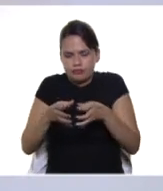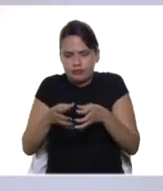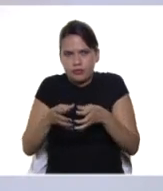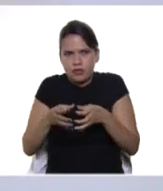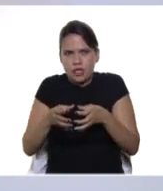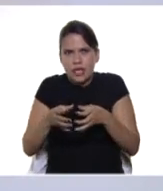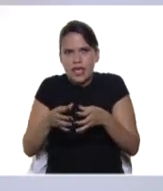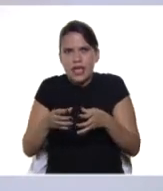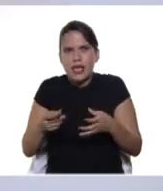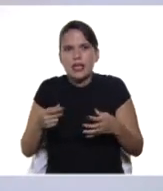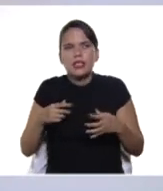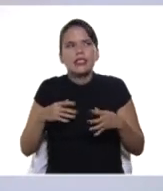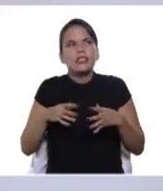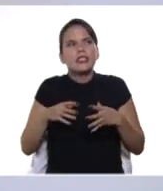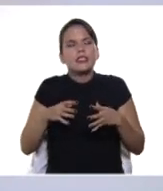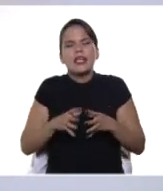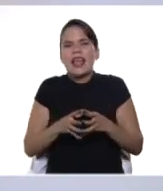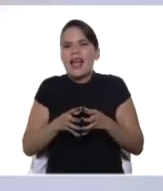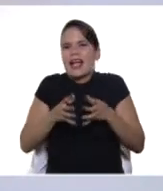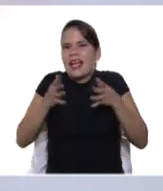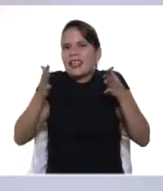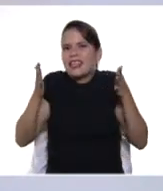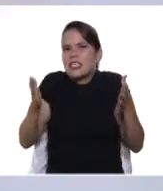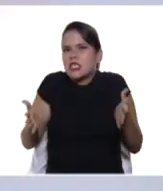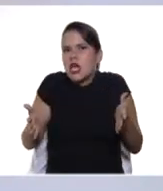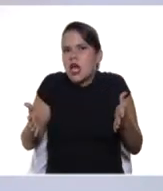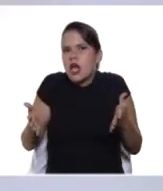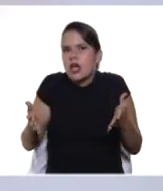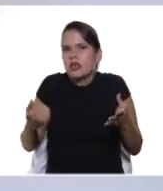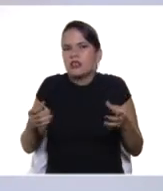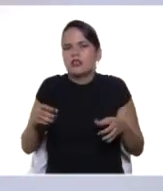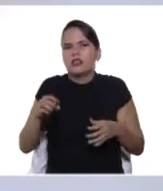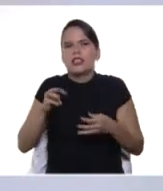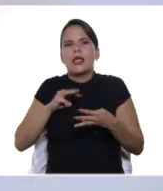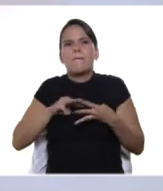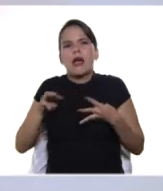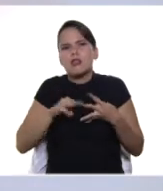la cantidad de materia y está directamente